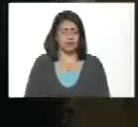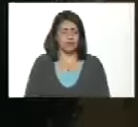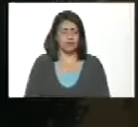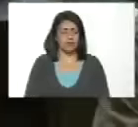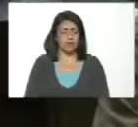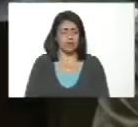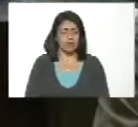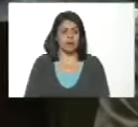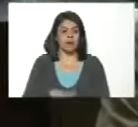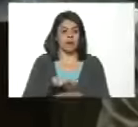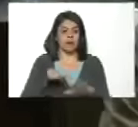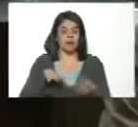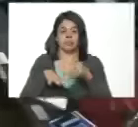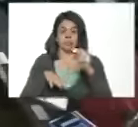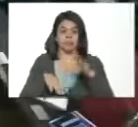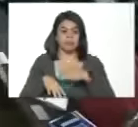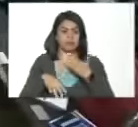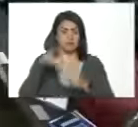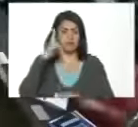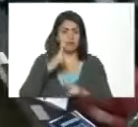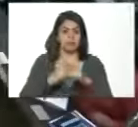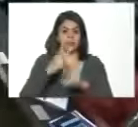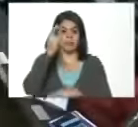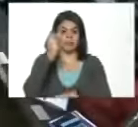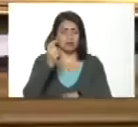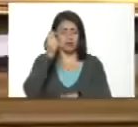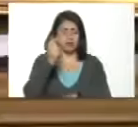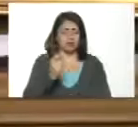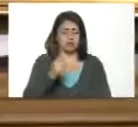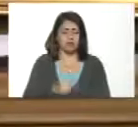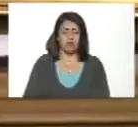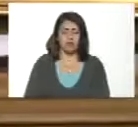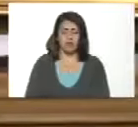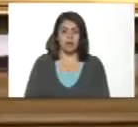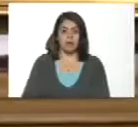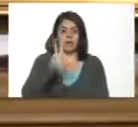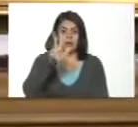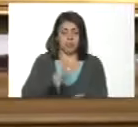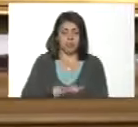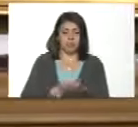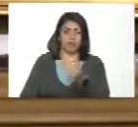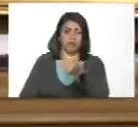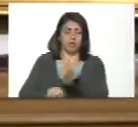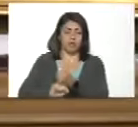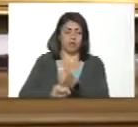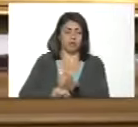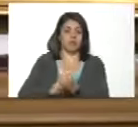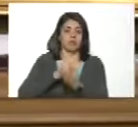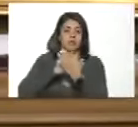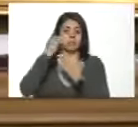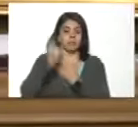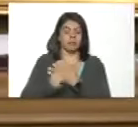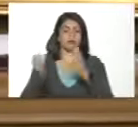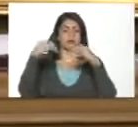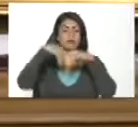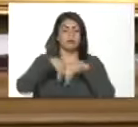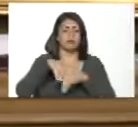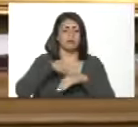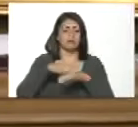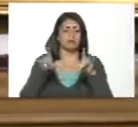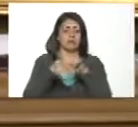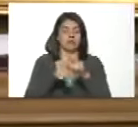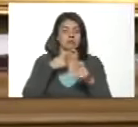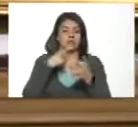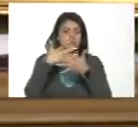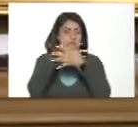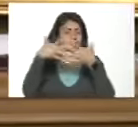Mayoría evidente, negado. Las honorables diputadas y los honorables diputados que estén a favor de aprobar el proyecto de acuerdo tal cual